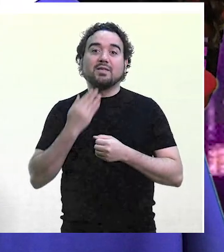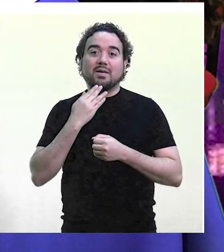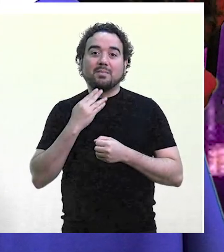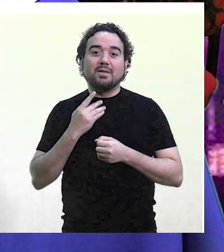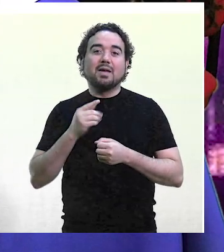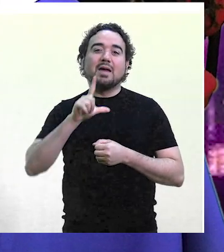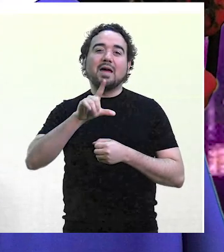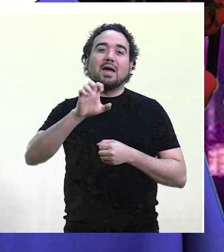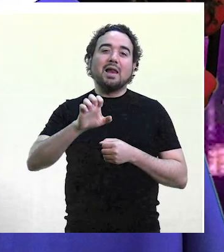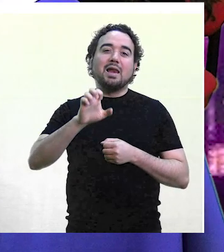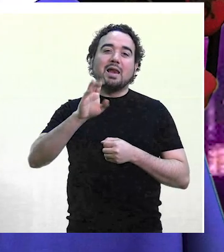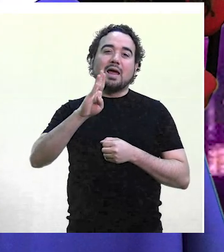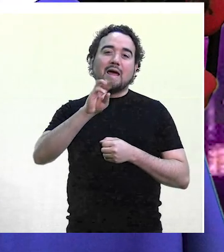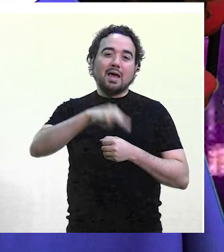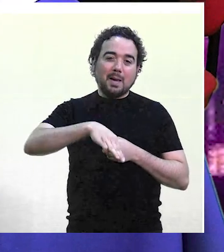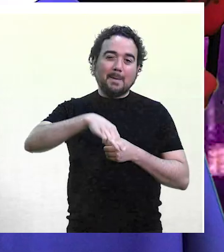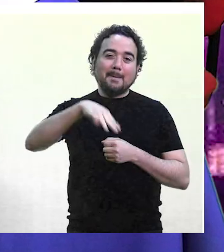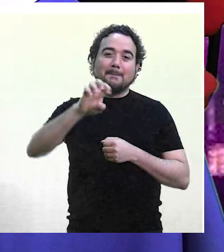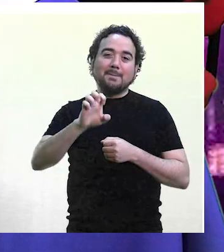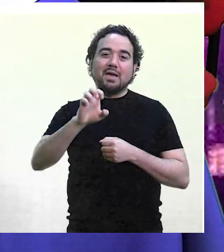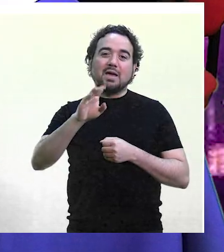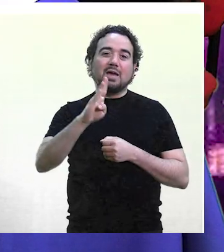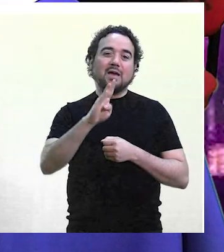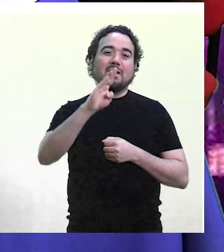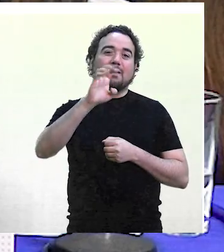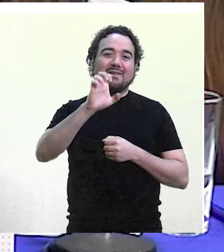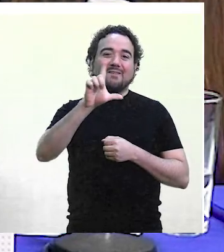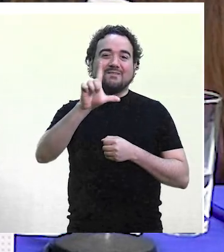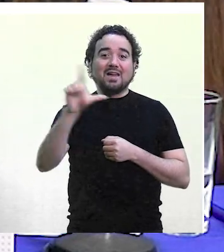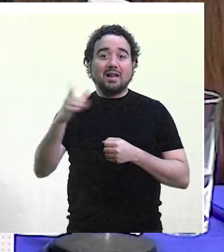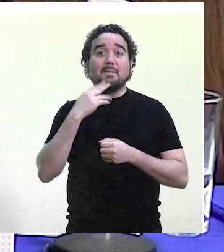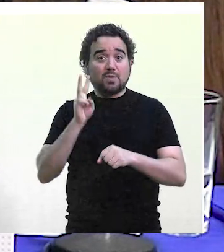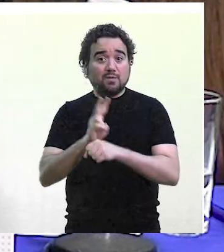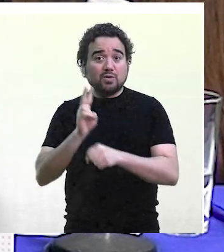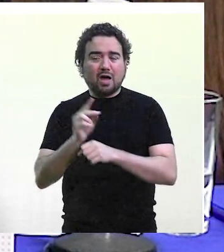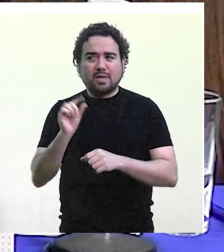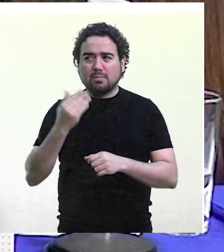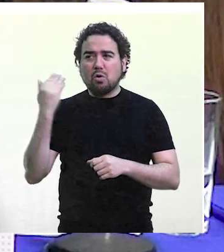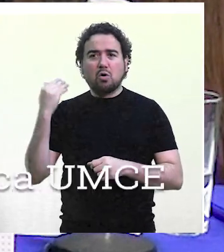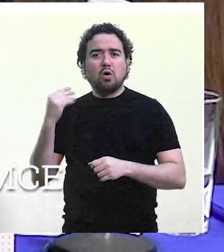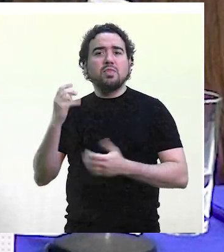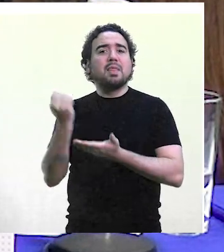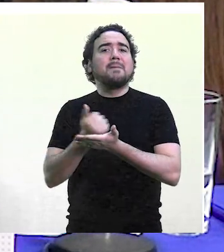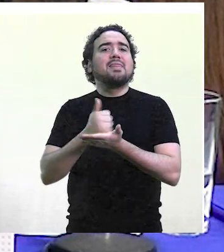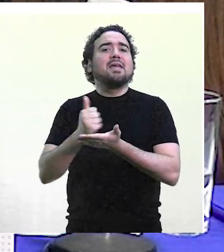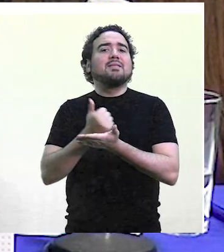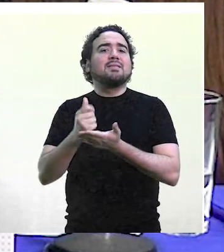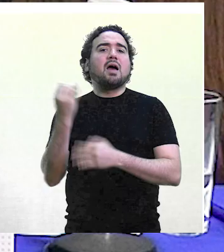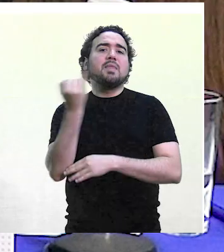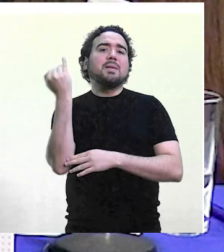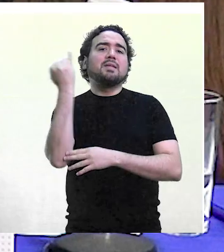Genial. Y ojo que Lemebel también profesor. Sí, y sí, que, y y que también aún de acá. hace pocos años a un profesor en